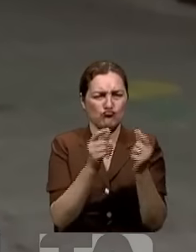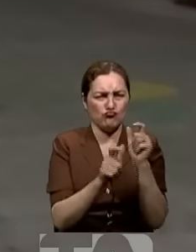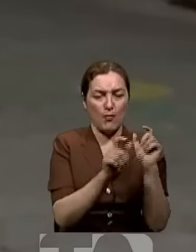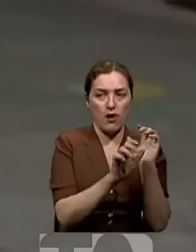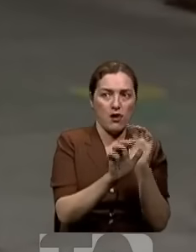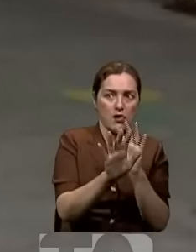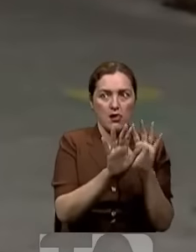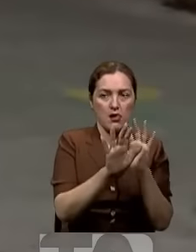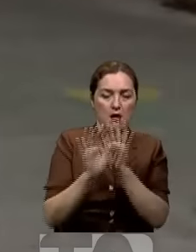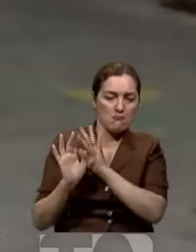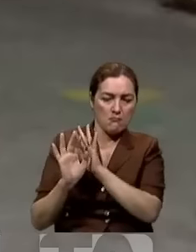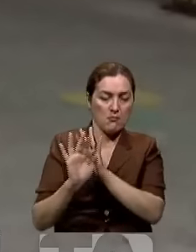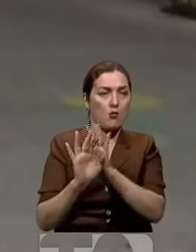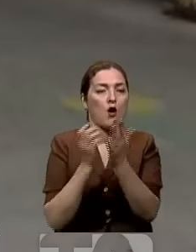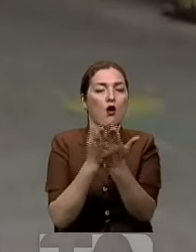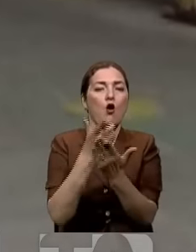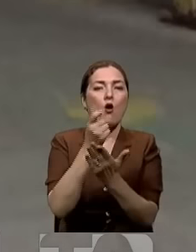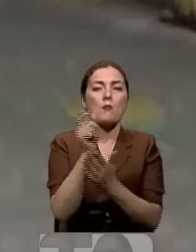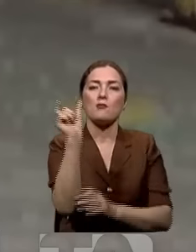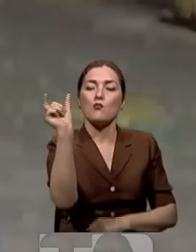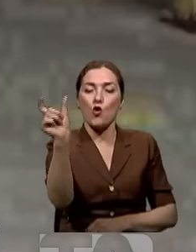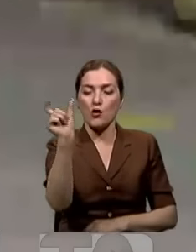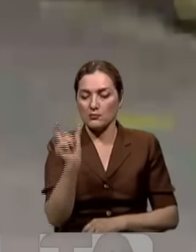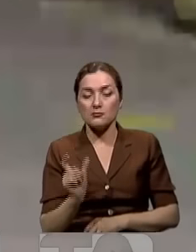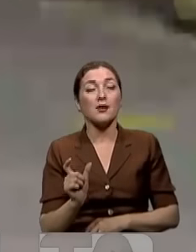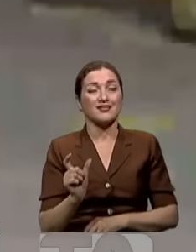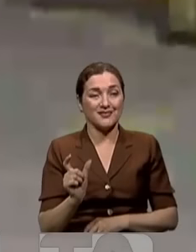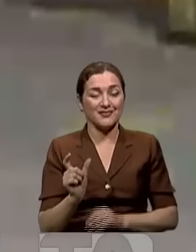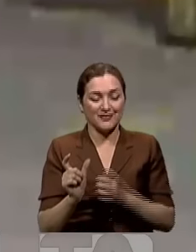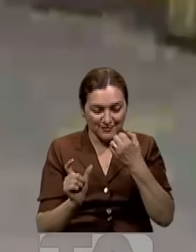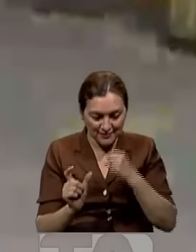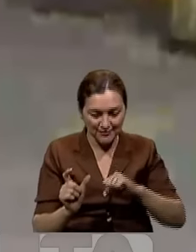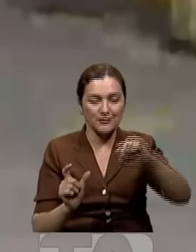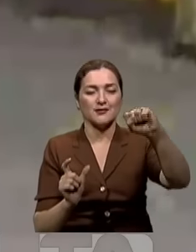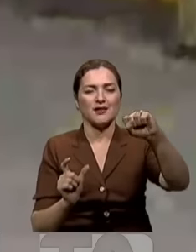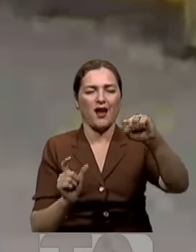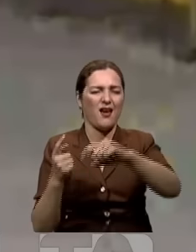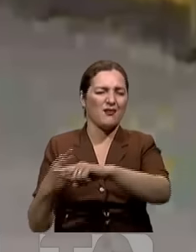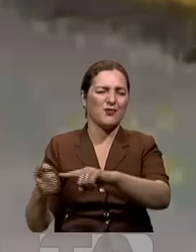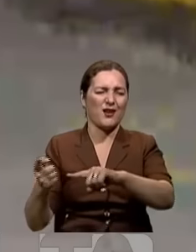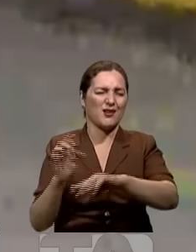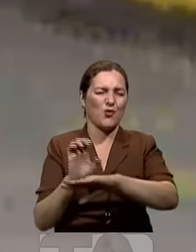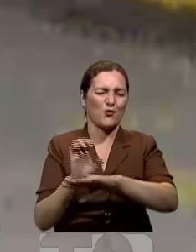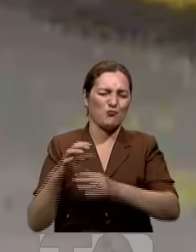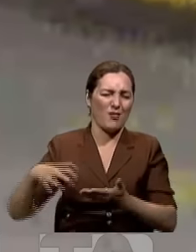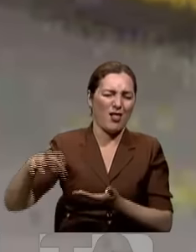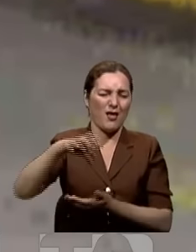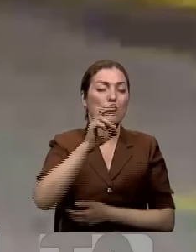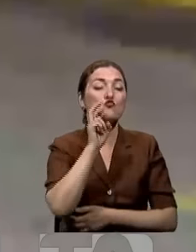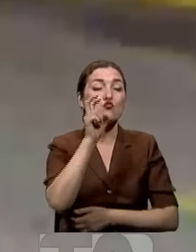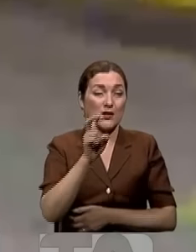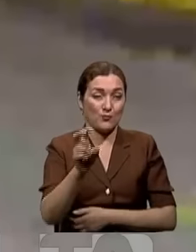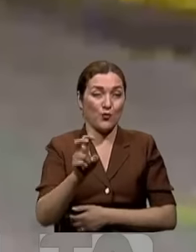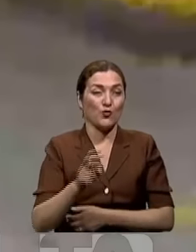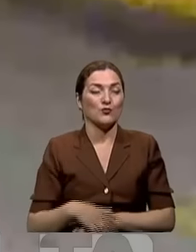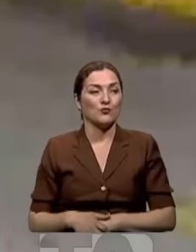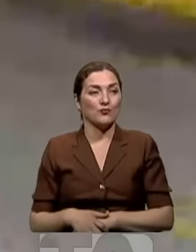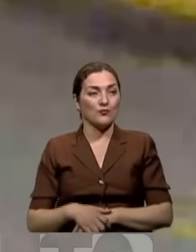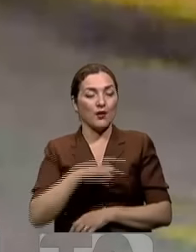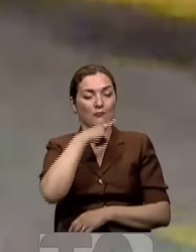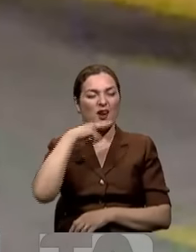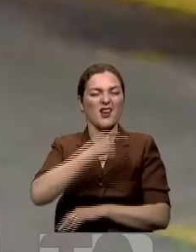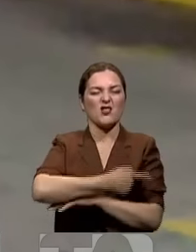de personas que se han acercado a comprar sus boletos para dirigirse a sus destinos turísticos en este feriado del Día